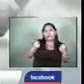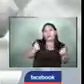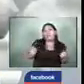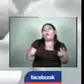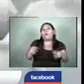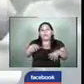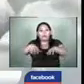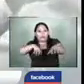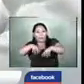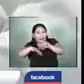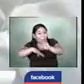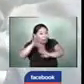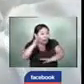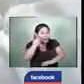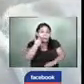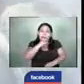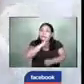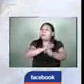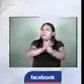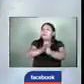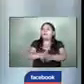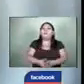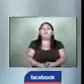son los departamentos con más casos.